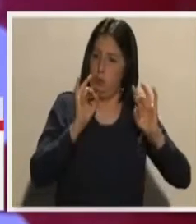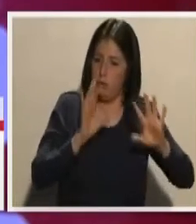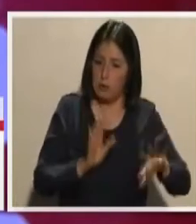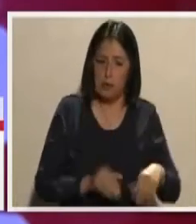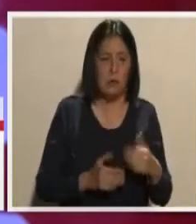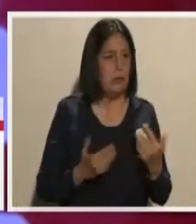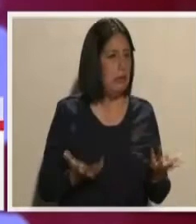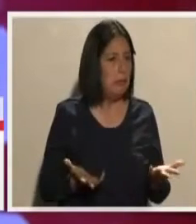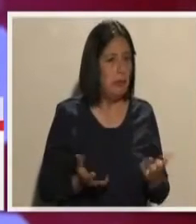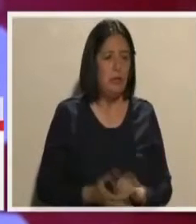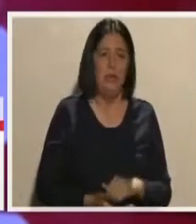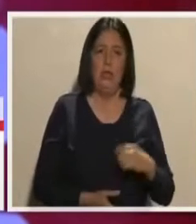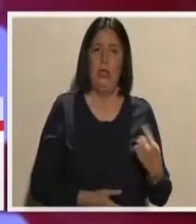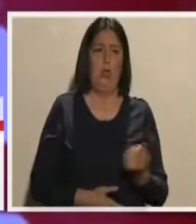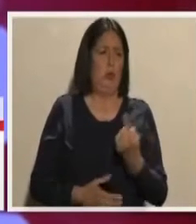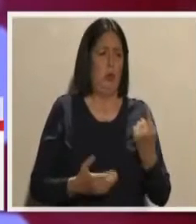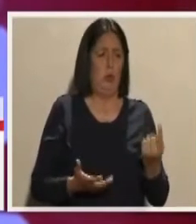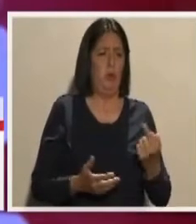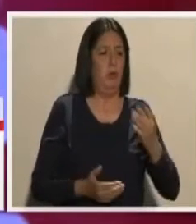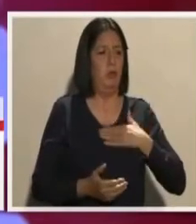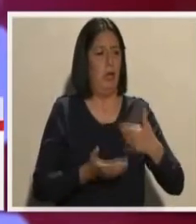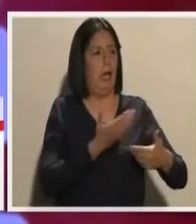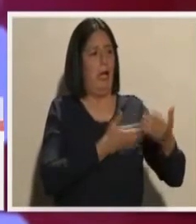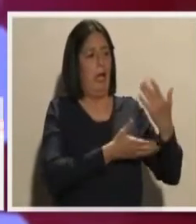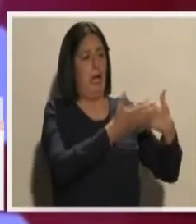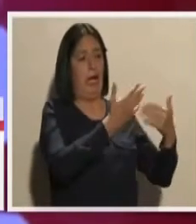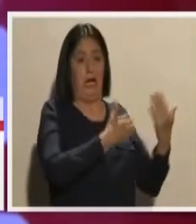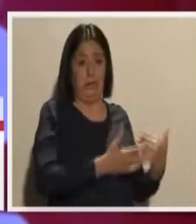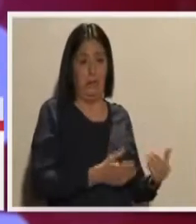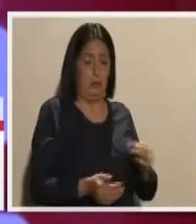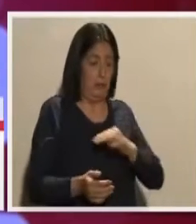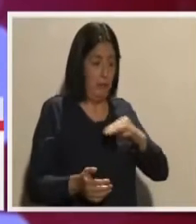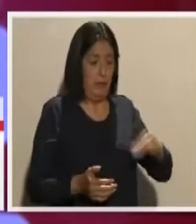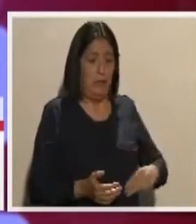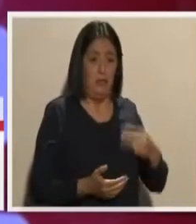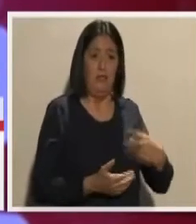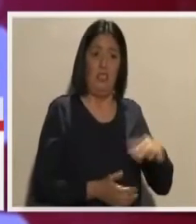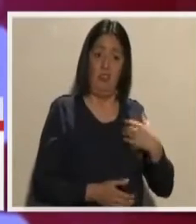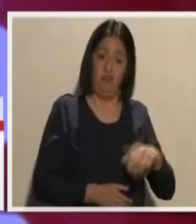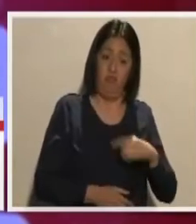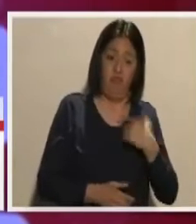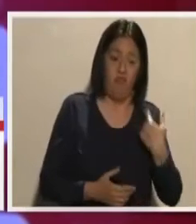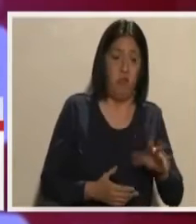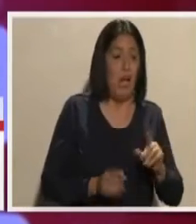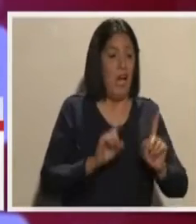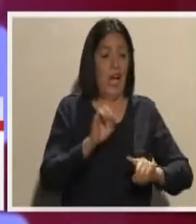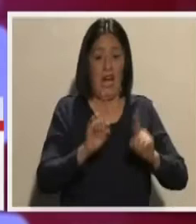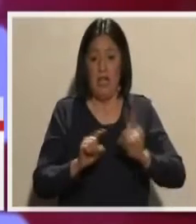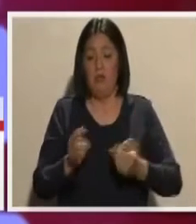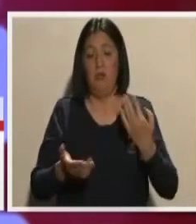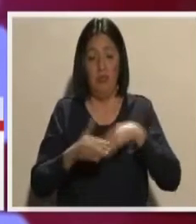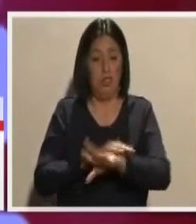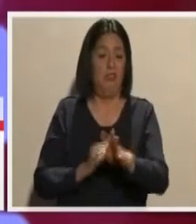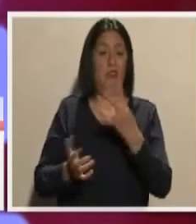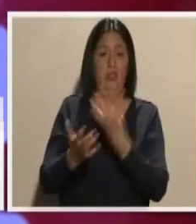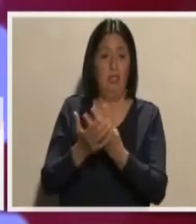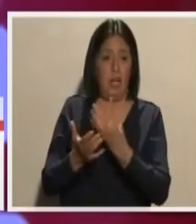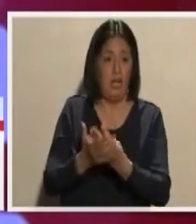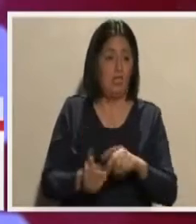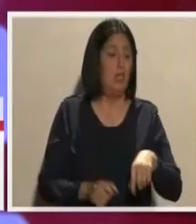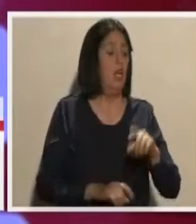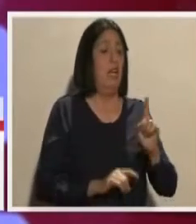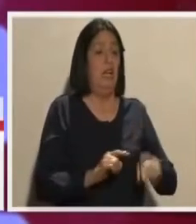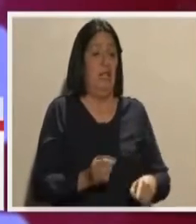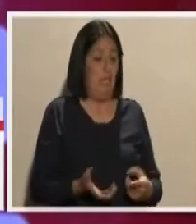solo mis antecesores en el puesto estaban sentenciados, algunos en la cárcel, la